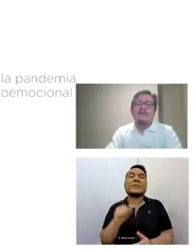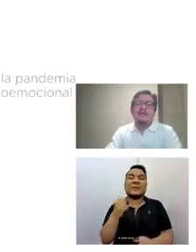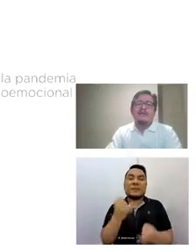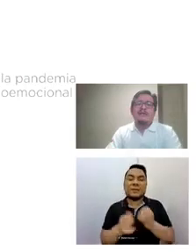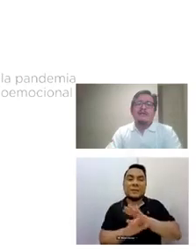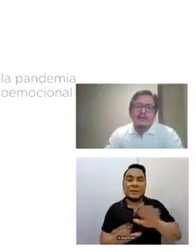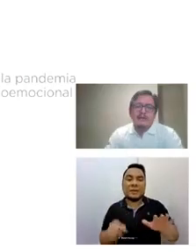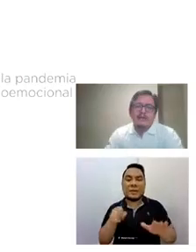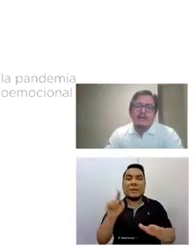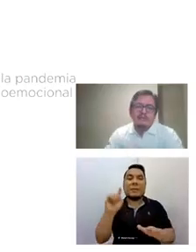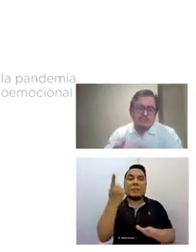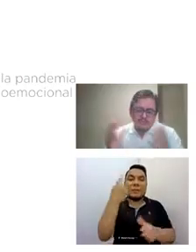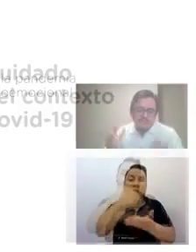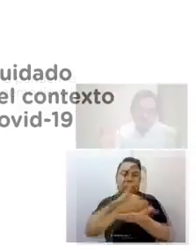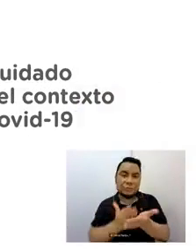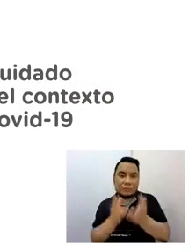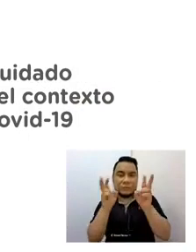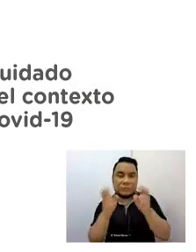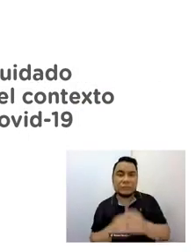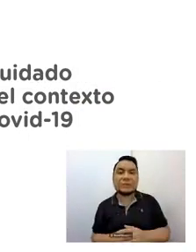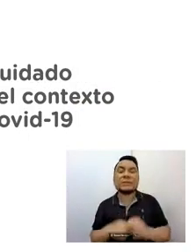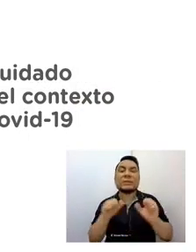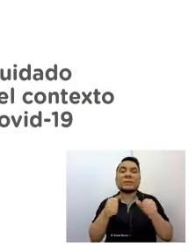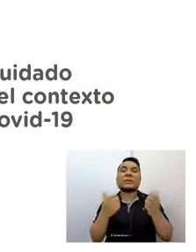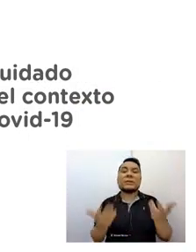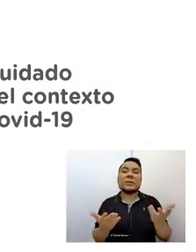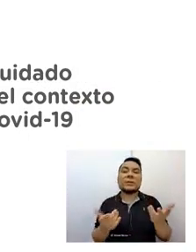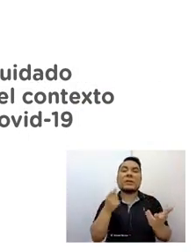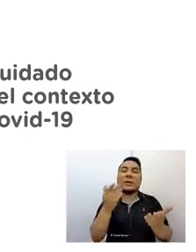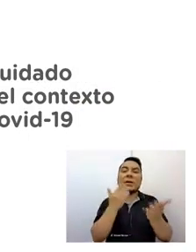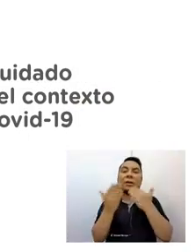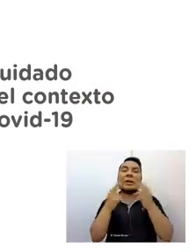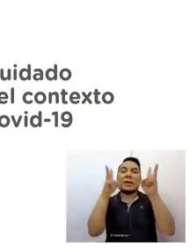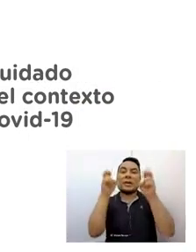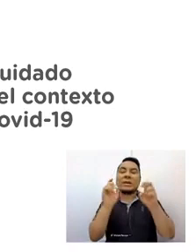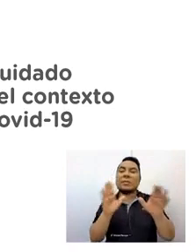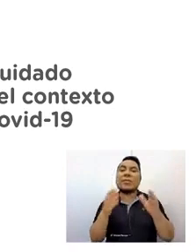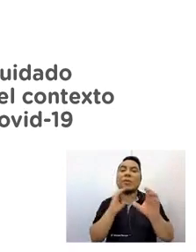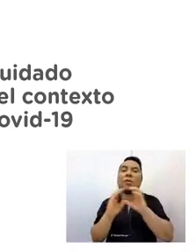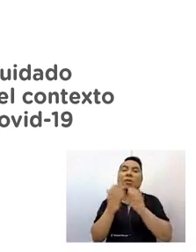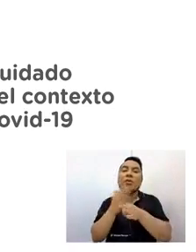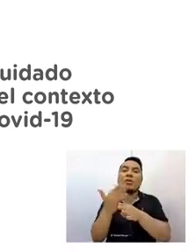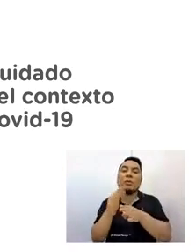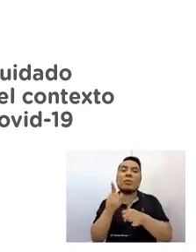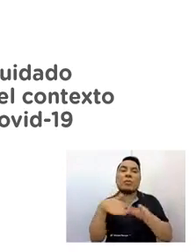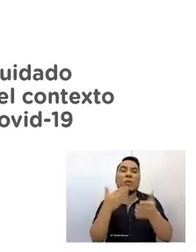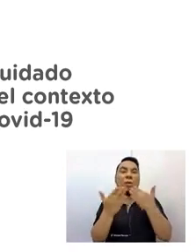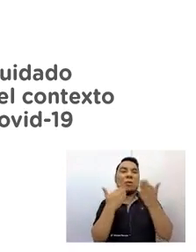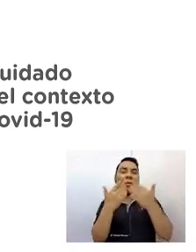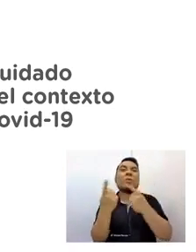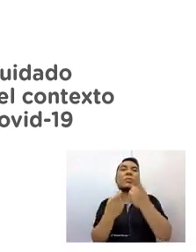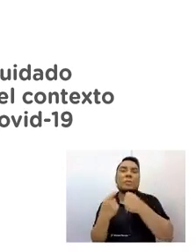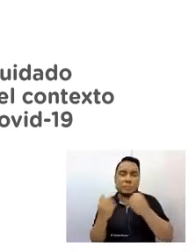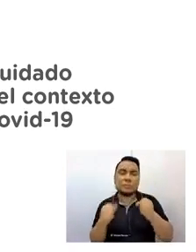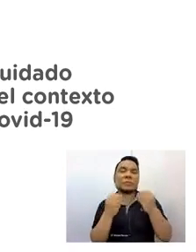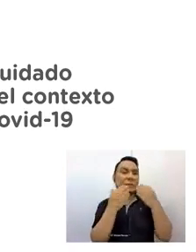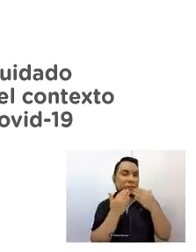de este primer bloque. Y bueno, habrán algunos temas que no he podido compartir, ojalá que lo podamos resolver en las preguntas. Muchas